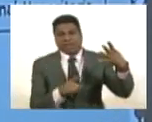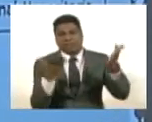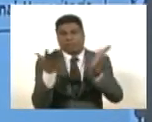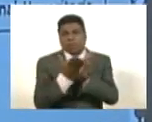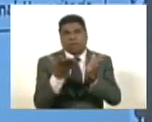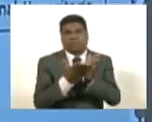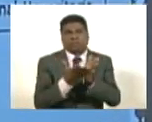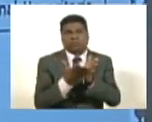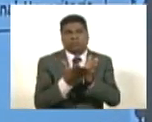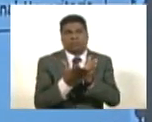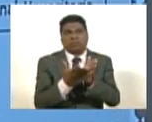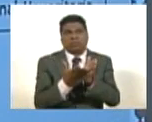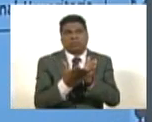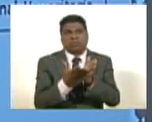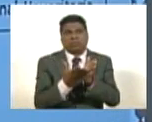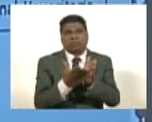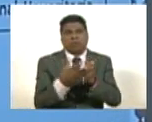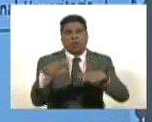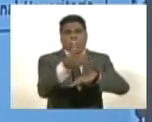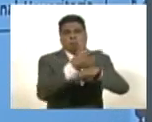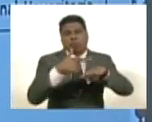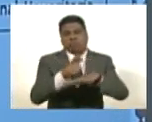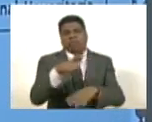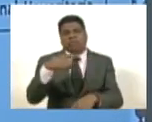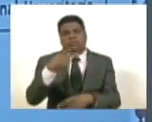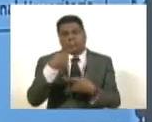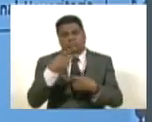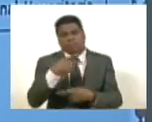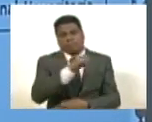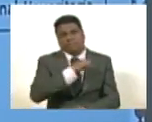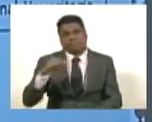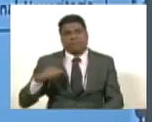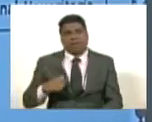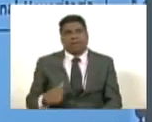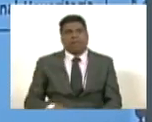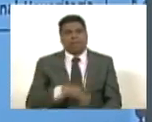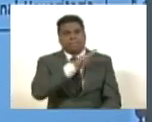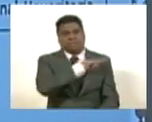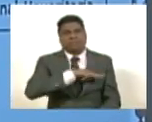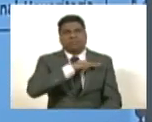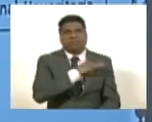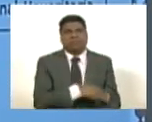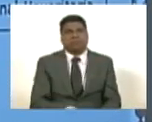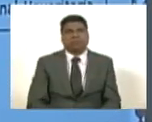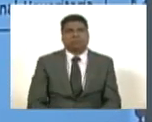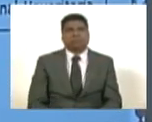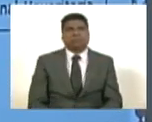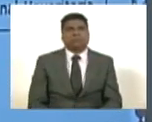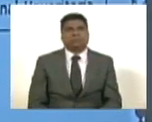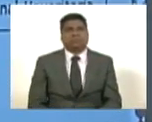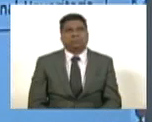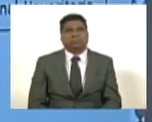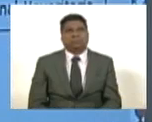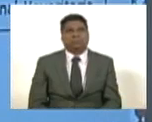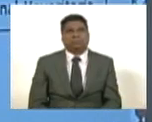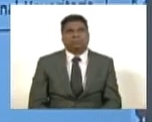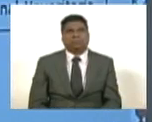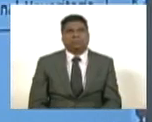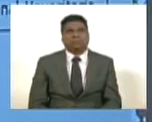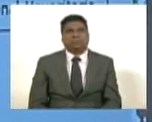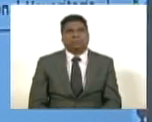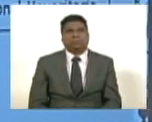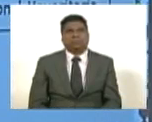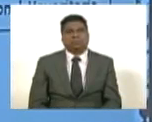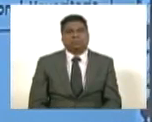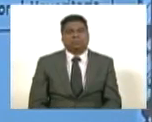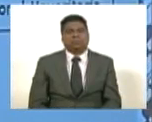educación, en todos los casos su elección será nominal, nacional, mayoritaria, vale decir,